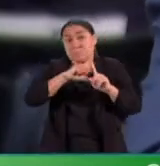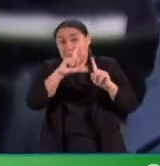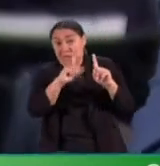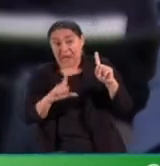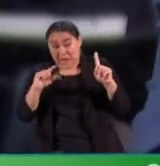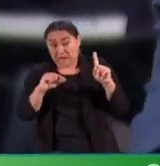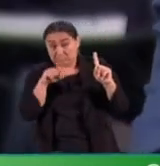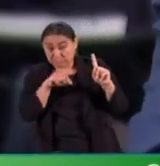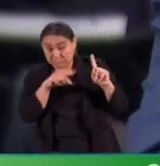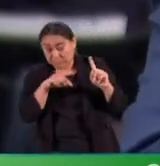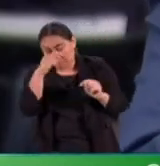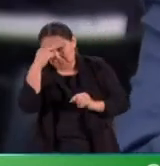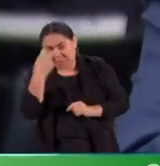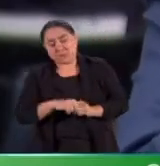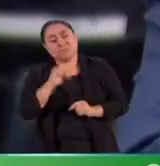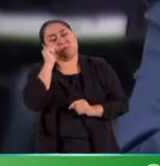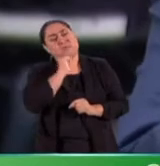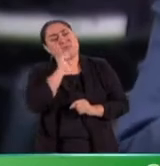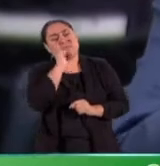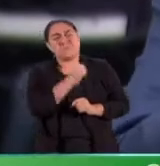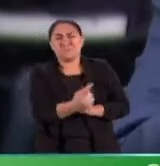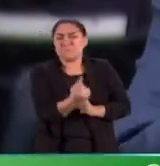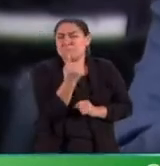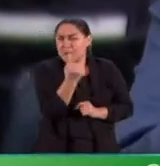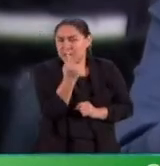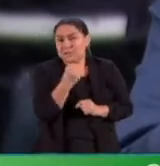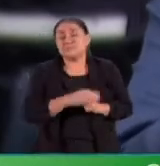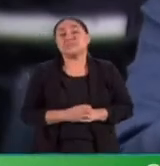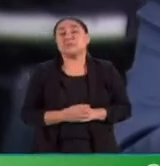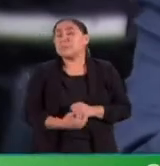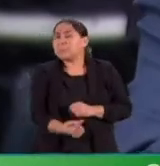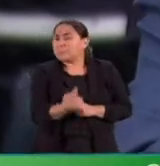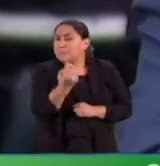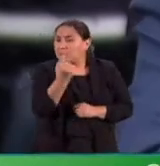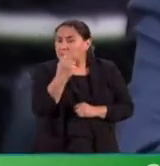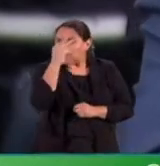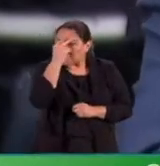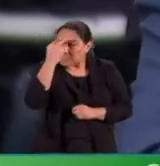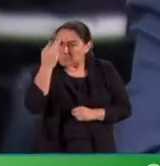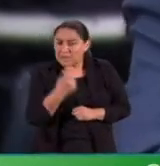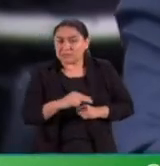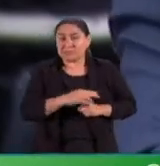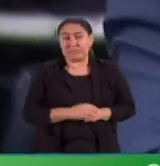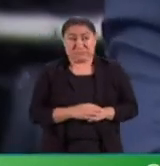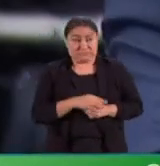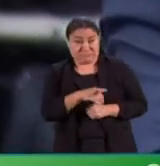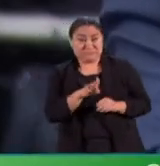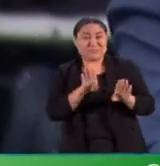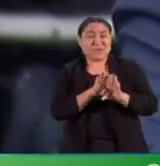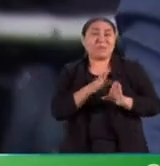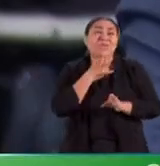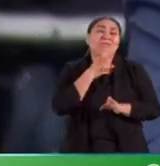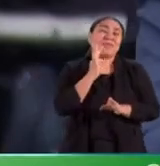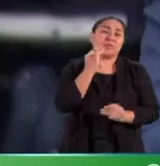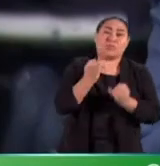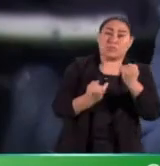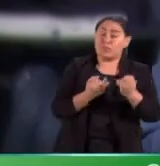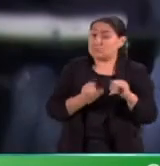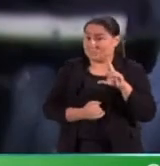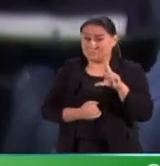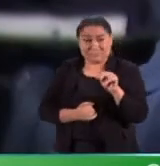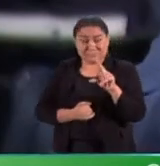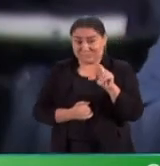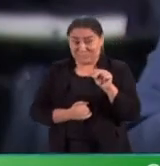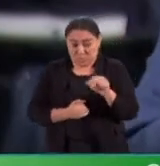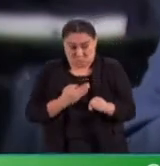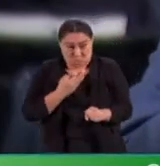La patria es primero, México es primero. Esto no es un juego. Estamos